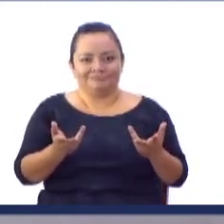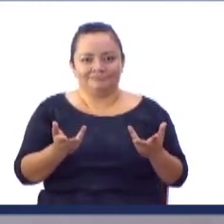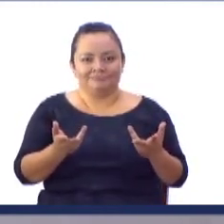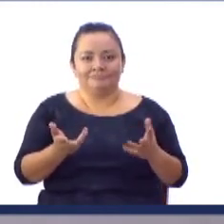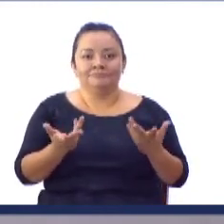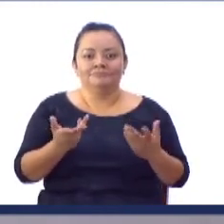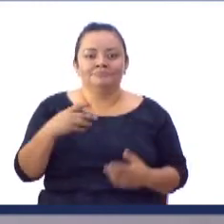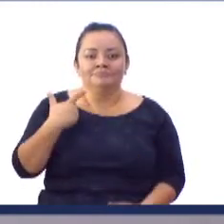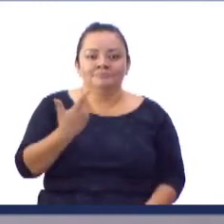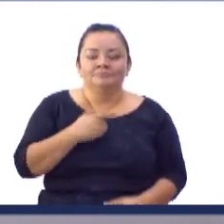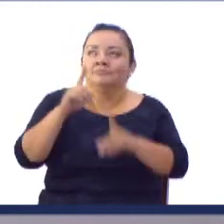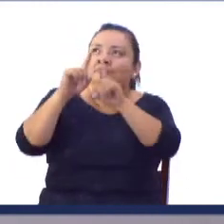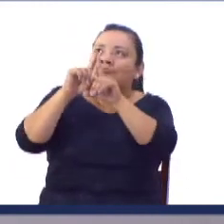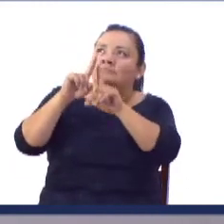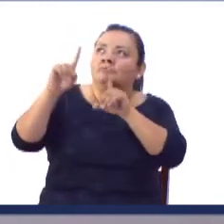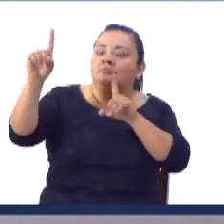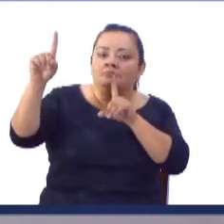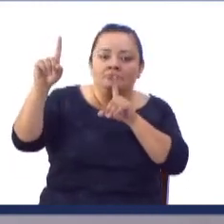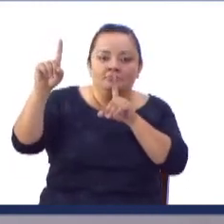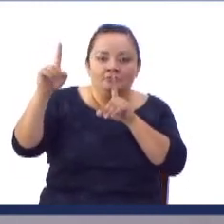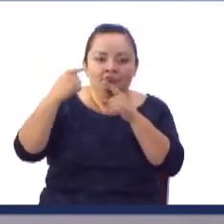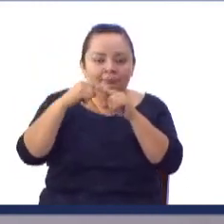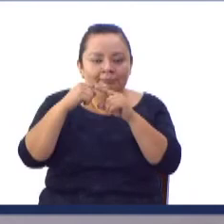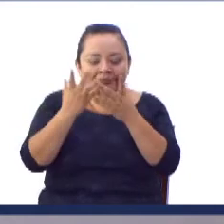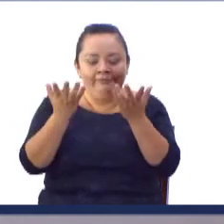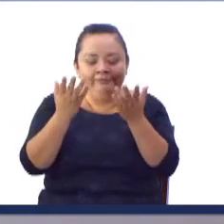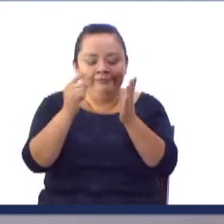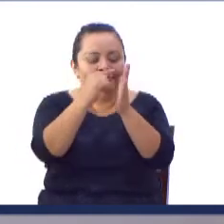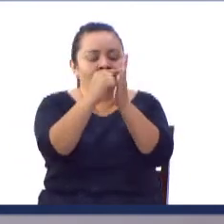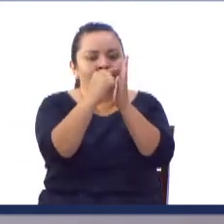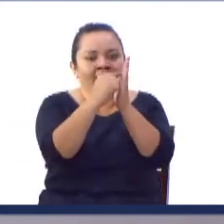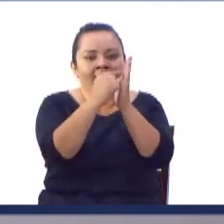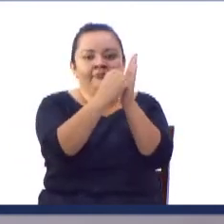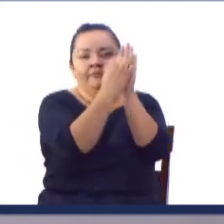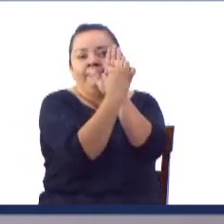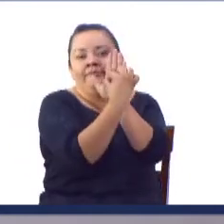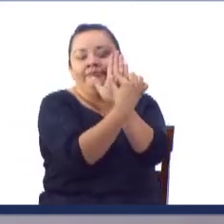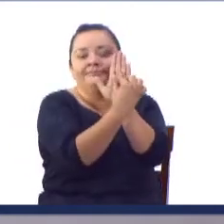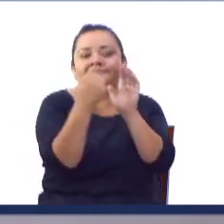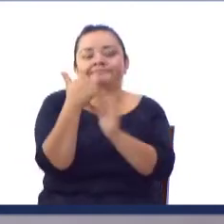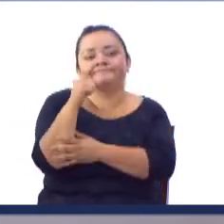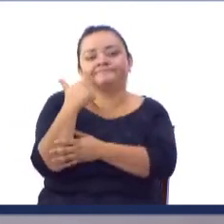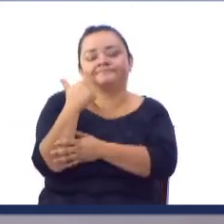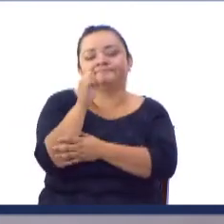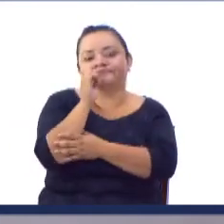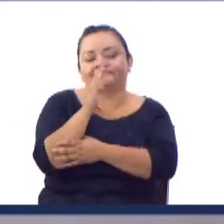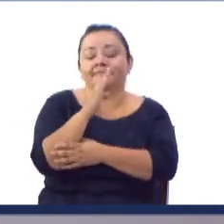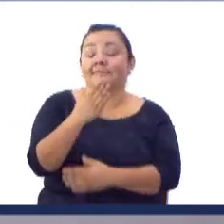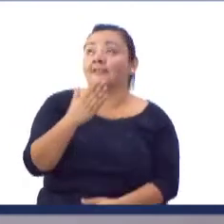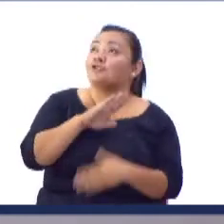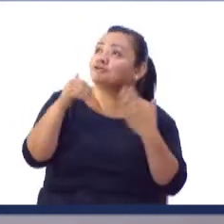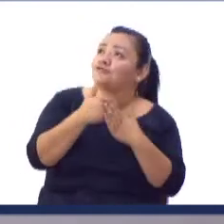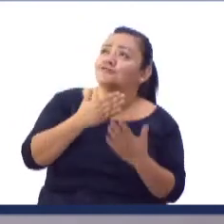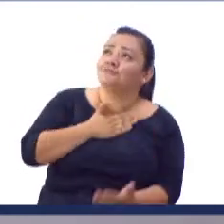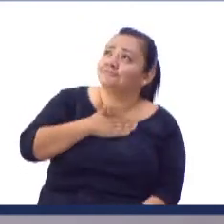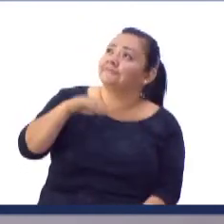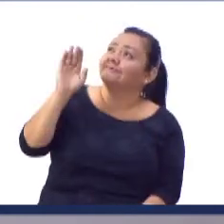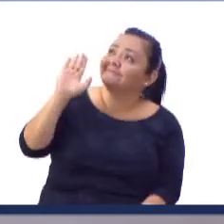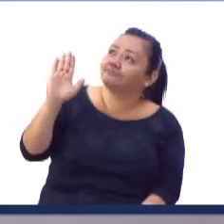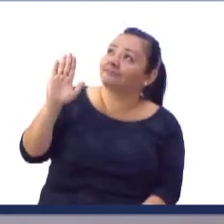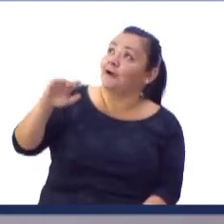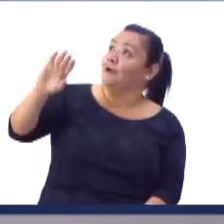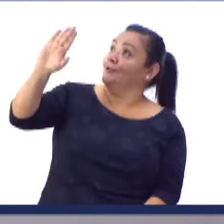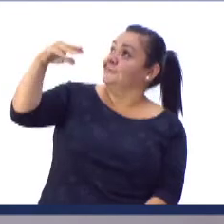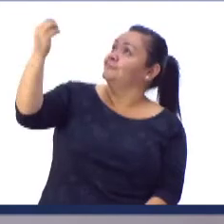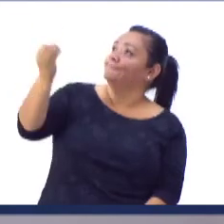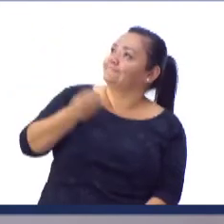es porque estamos muy lejos de parte de dios pero sin ser versículo 10 y todo lo mío es tuyo me encanta esto y lo tuyo es mío